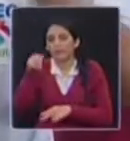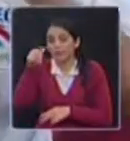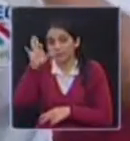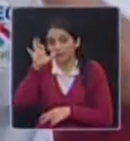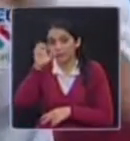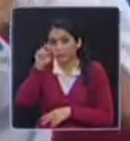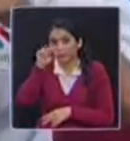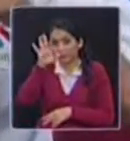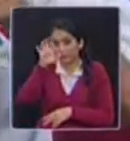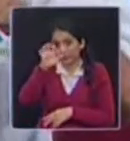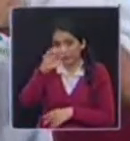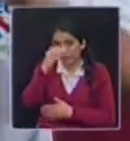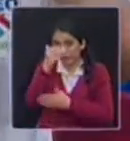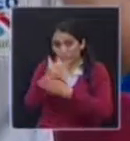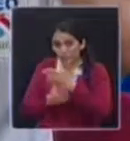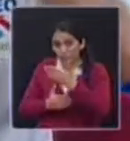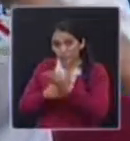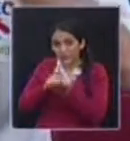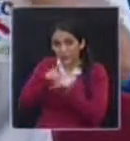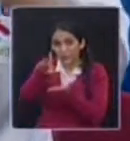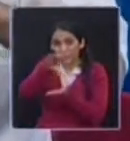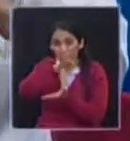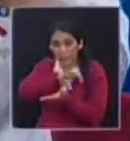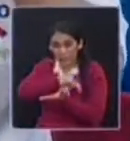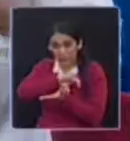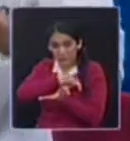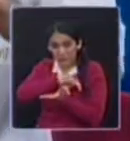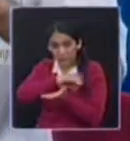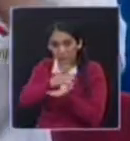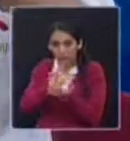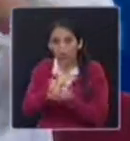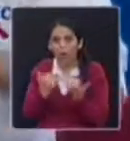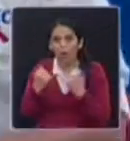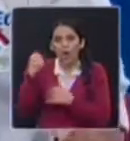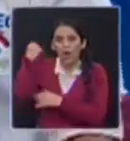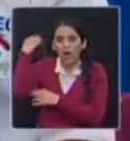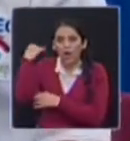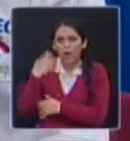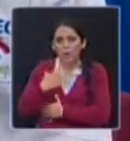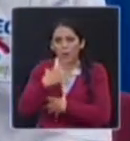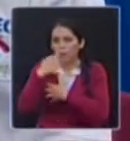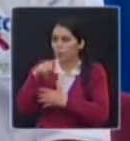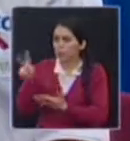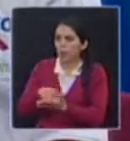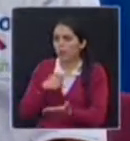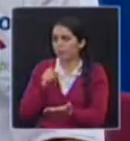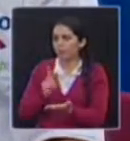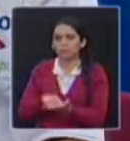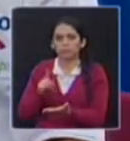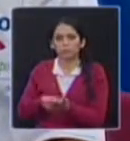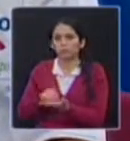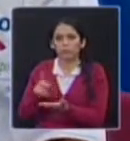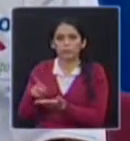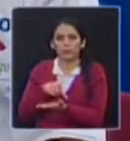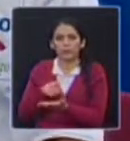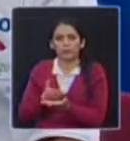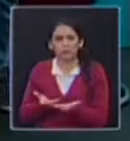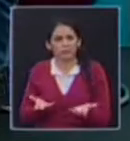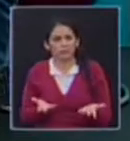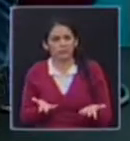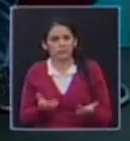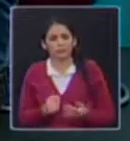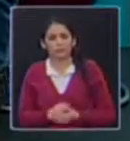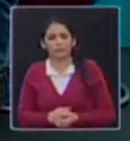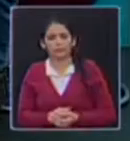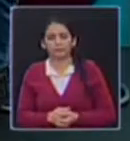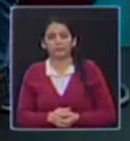hay muchos alcaldes que aún insisten abusiva y ilegalmente de quererlo cobrar. Paul, el acuerdo agropecuario